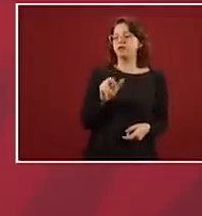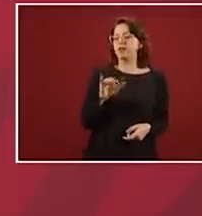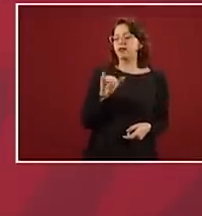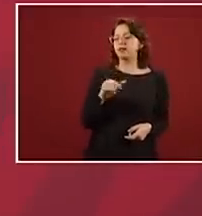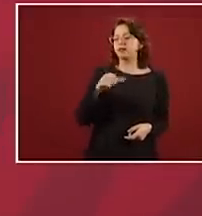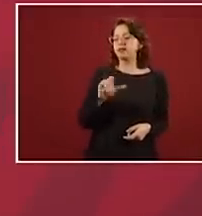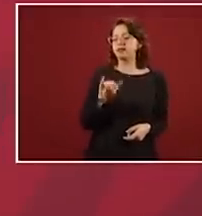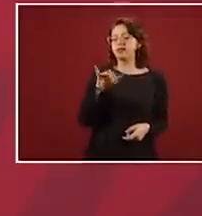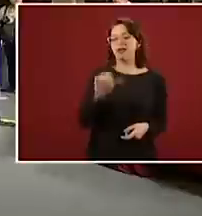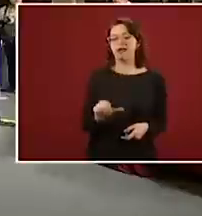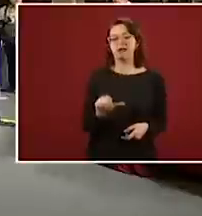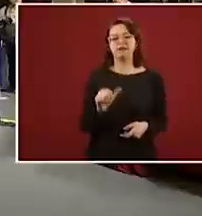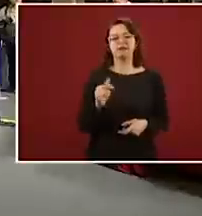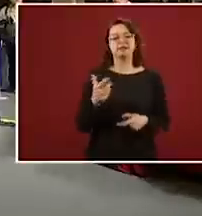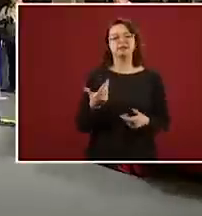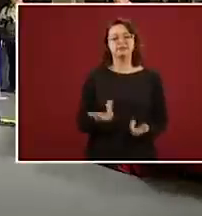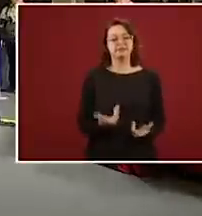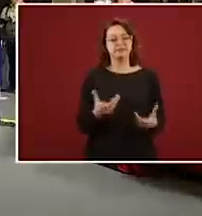y vivían